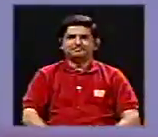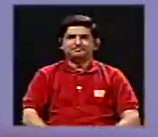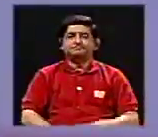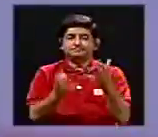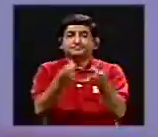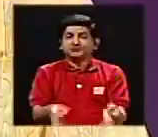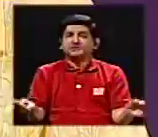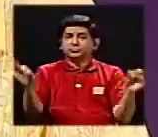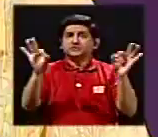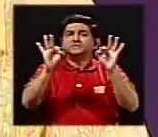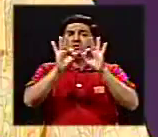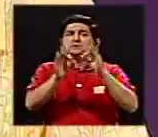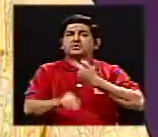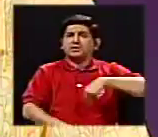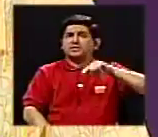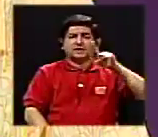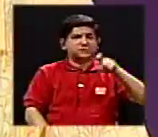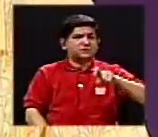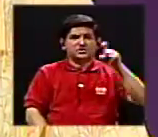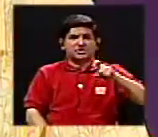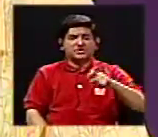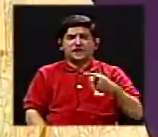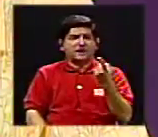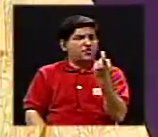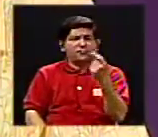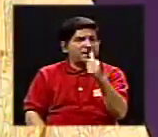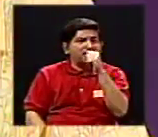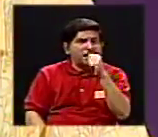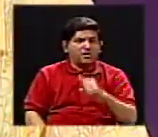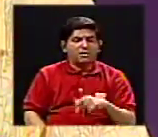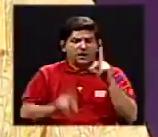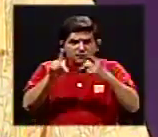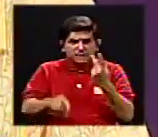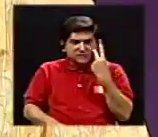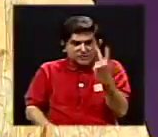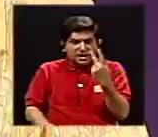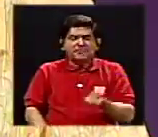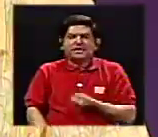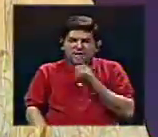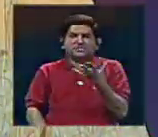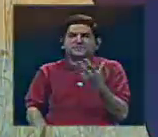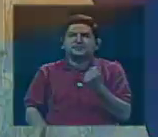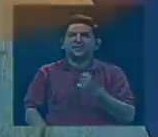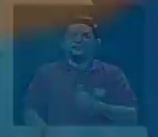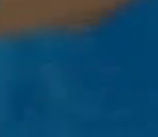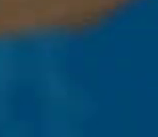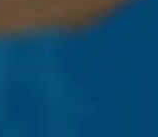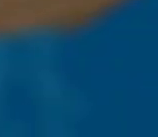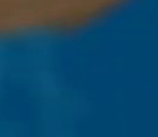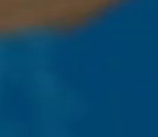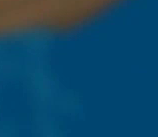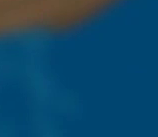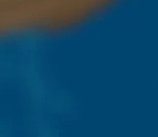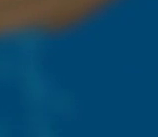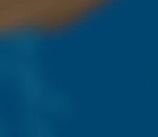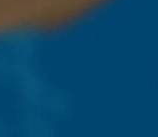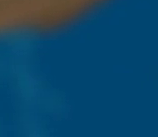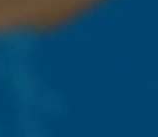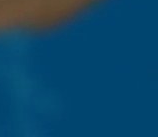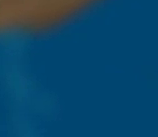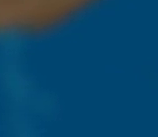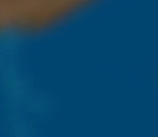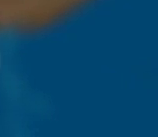Es importantísimo que no nos falte el agua, y la gente al percibir esto se manifiesta. Entonces, es interesante